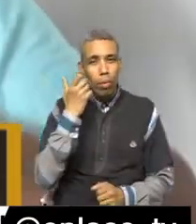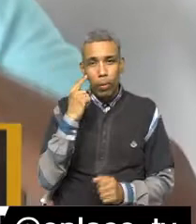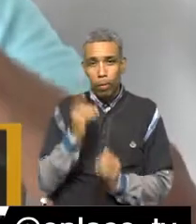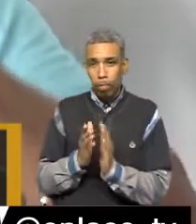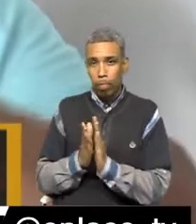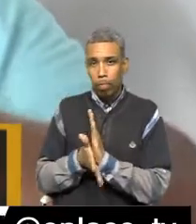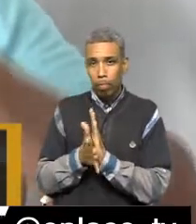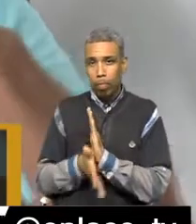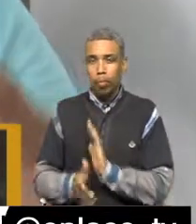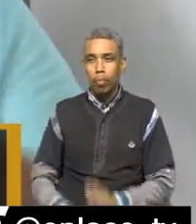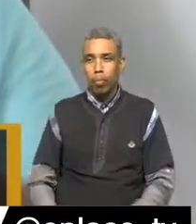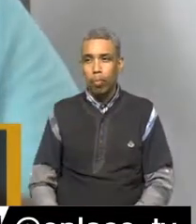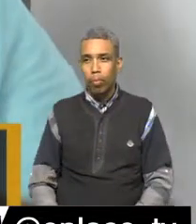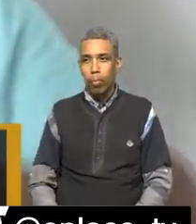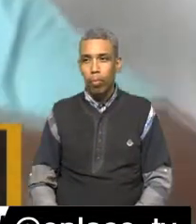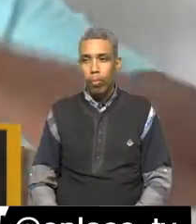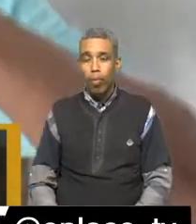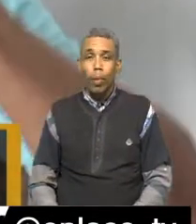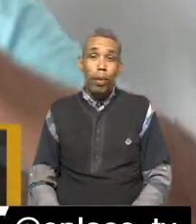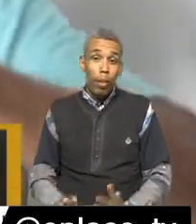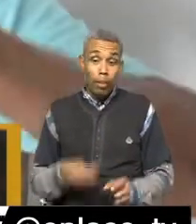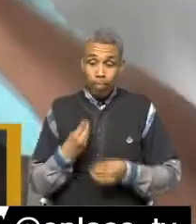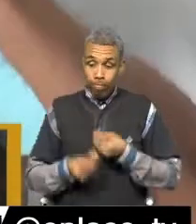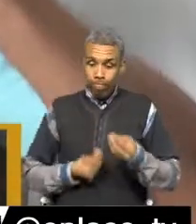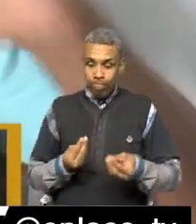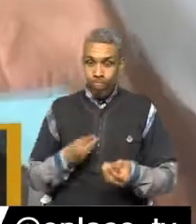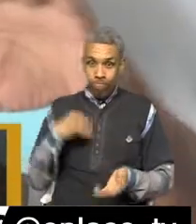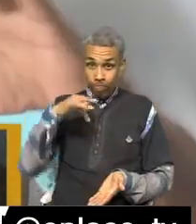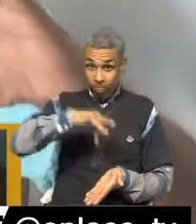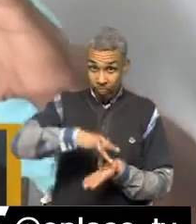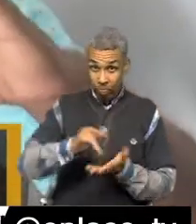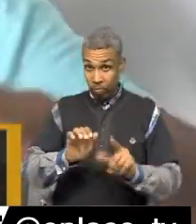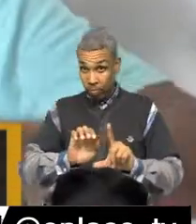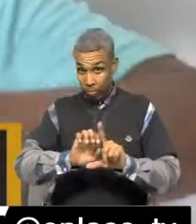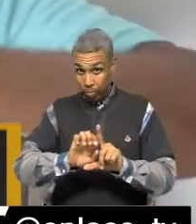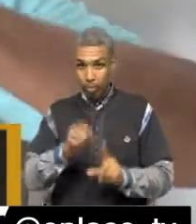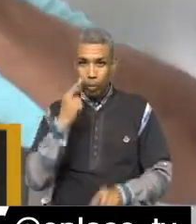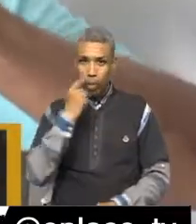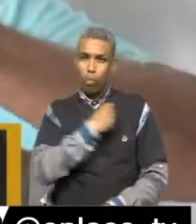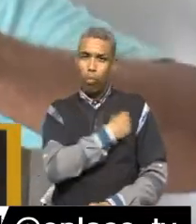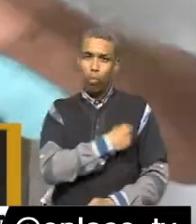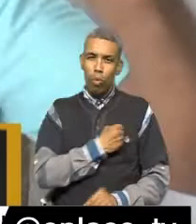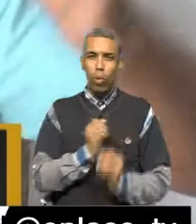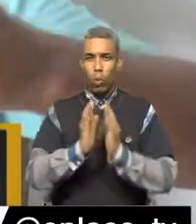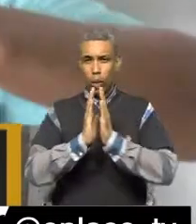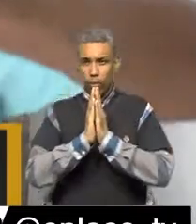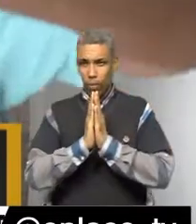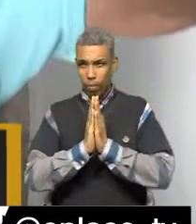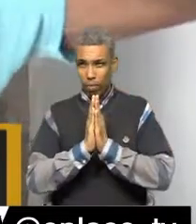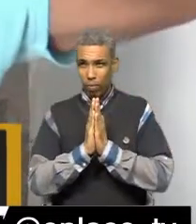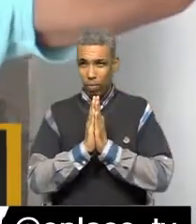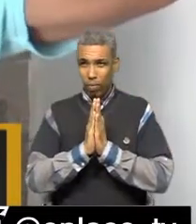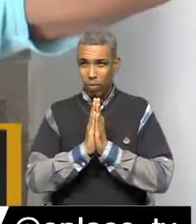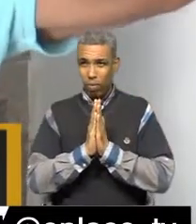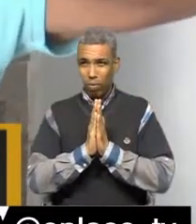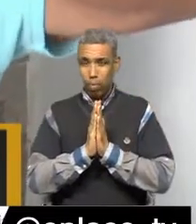recurrir a los medios de comunicación para que me den una ayuda. No